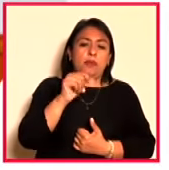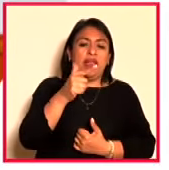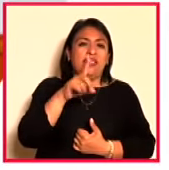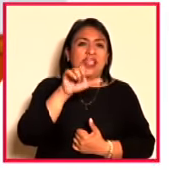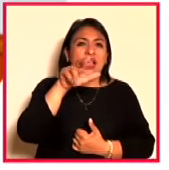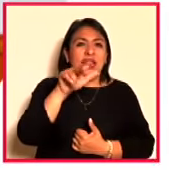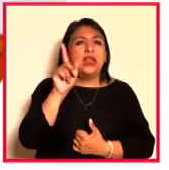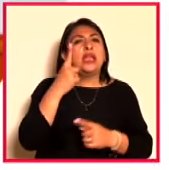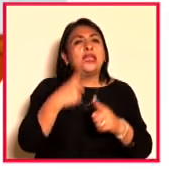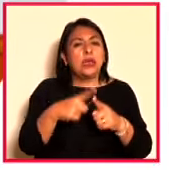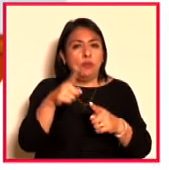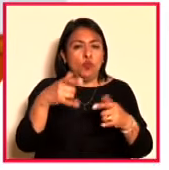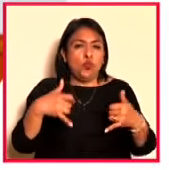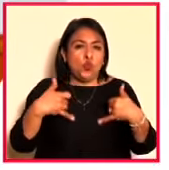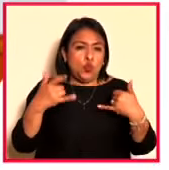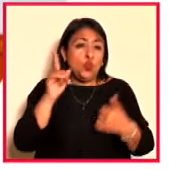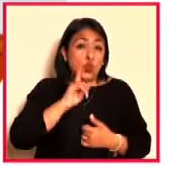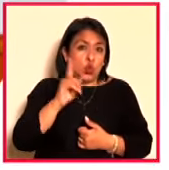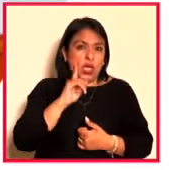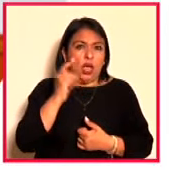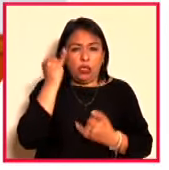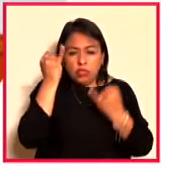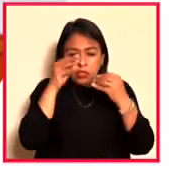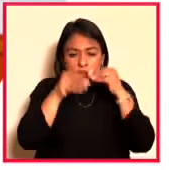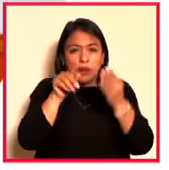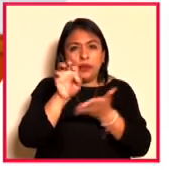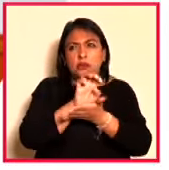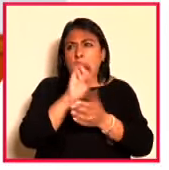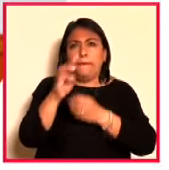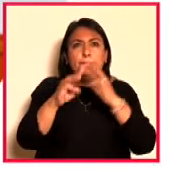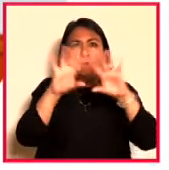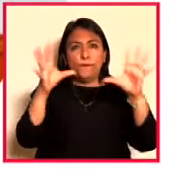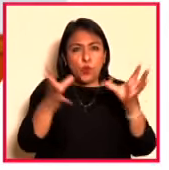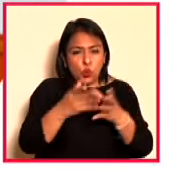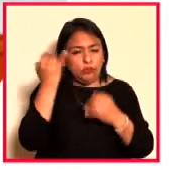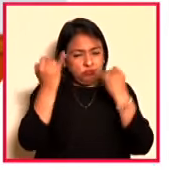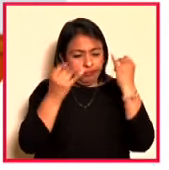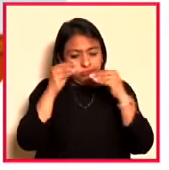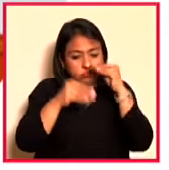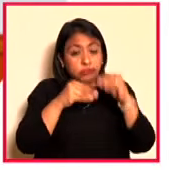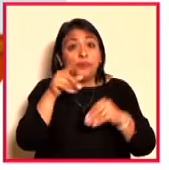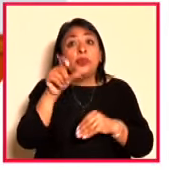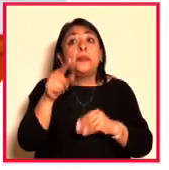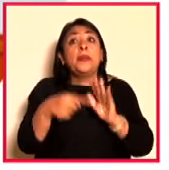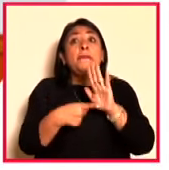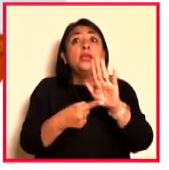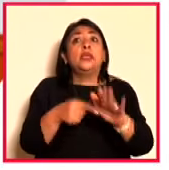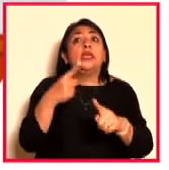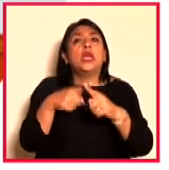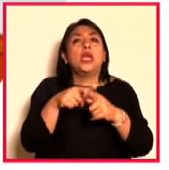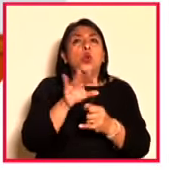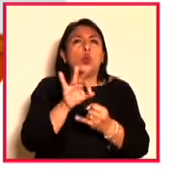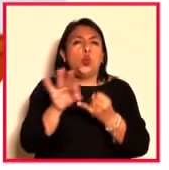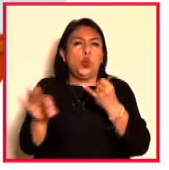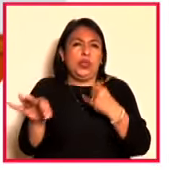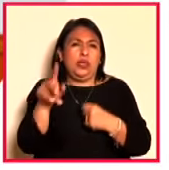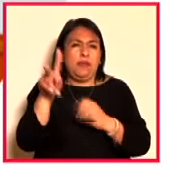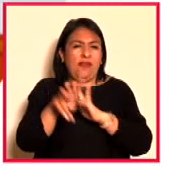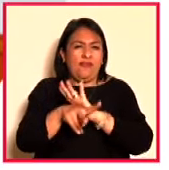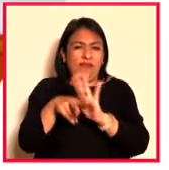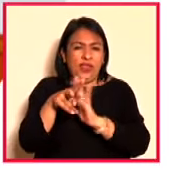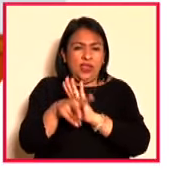creadoras en la escena a nivel mundial, y la presentación de la última en video, de